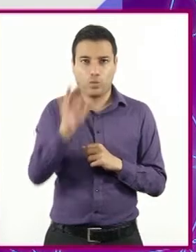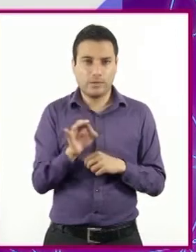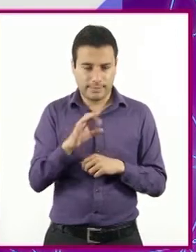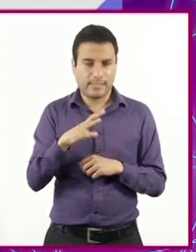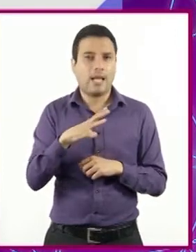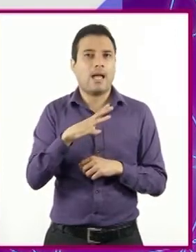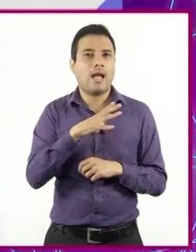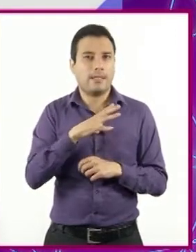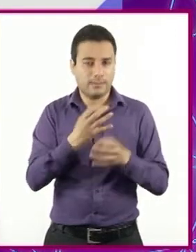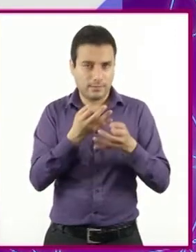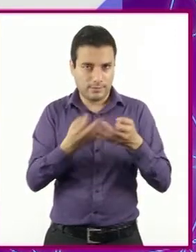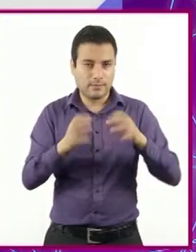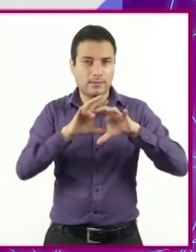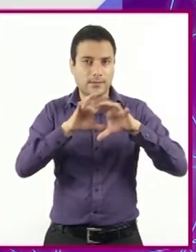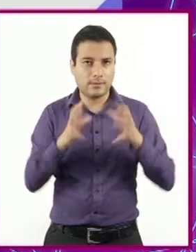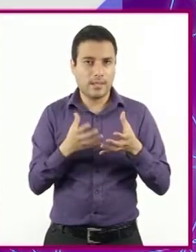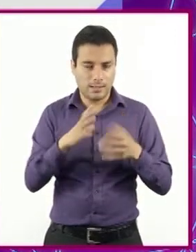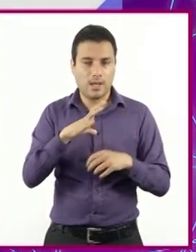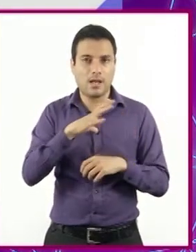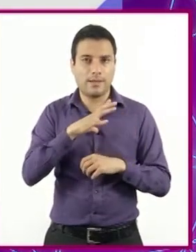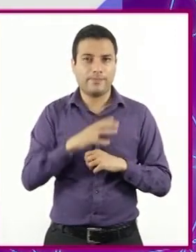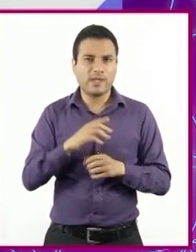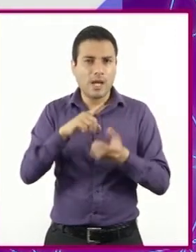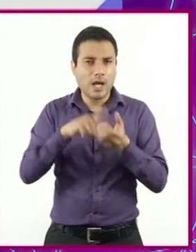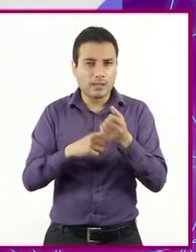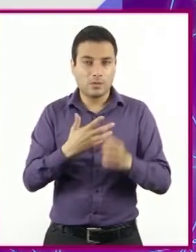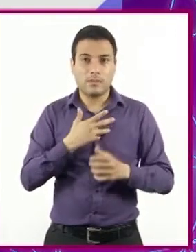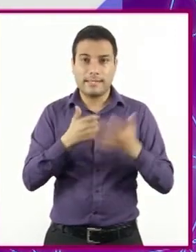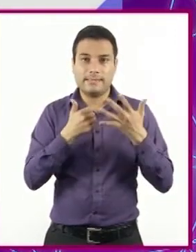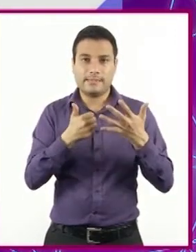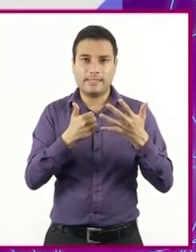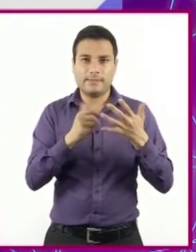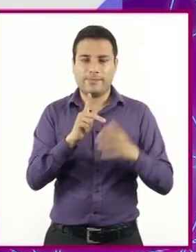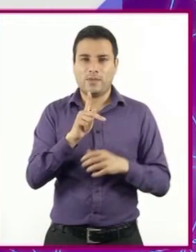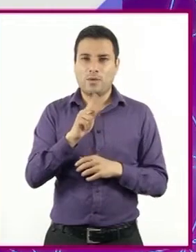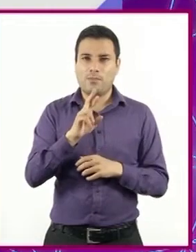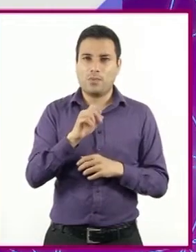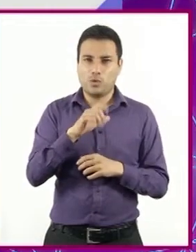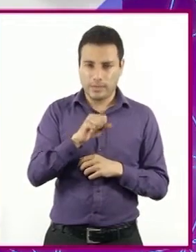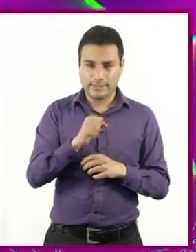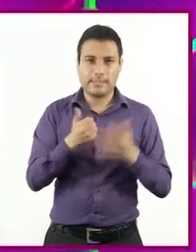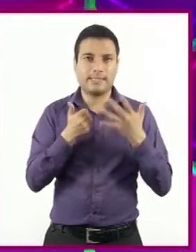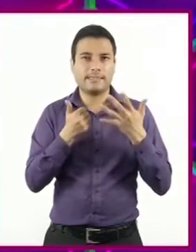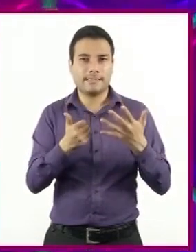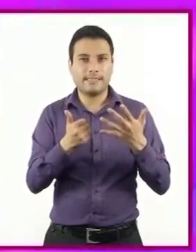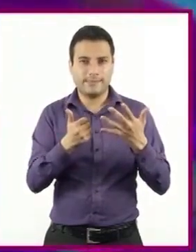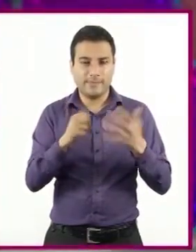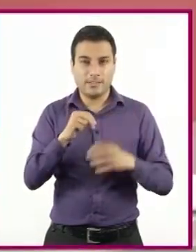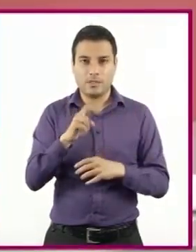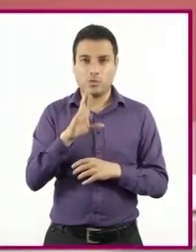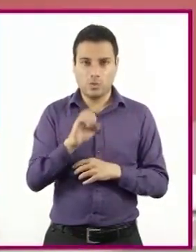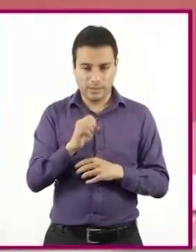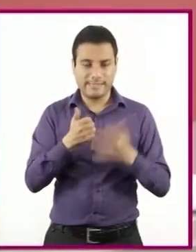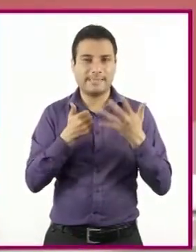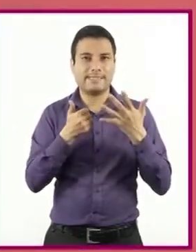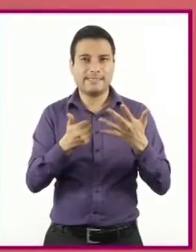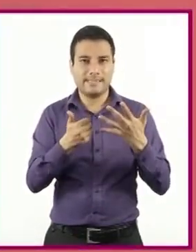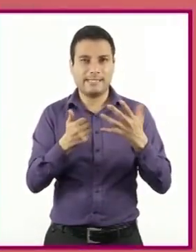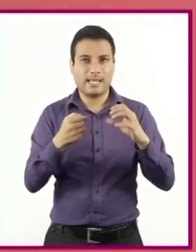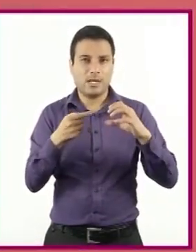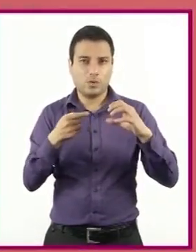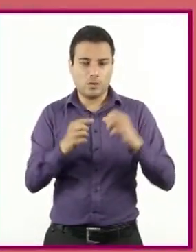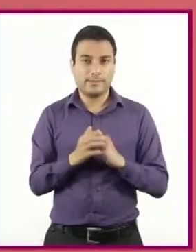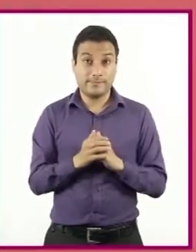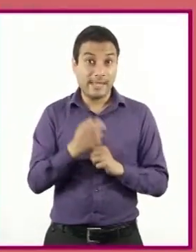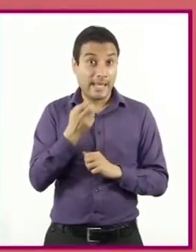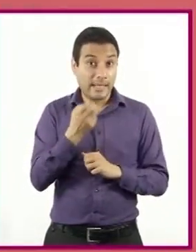en el planeta Tierra. Está conformado por 6 protones, 6 neutrones y 6 electrones, por lo cual adquiere